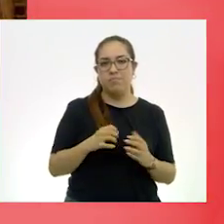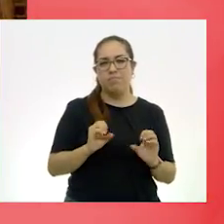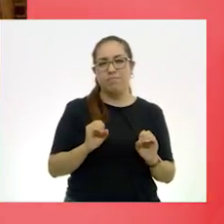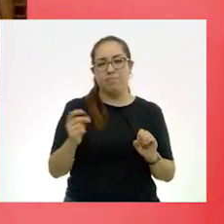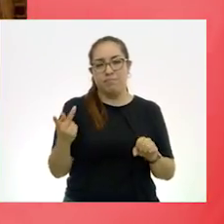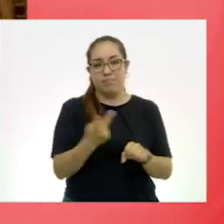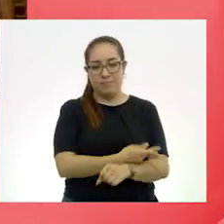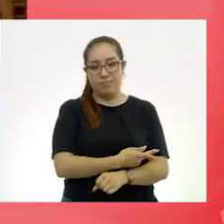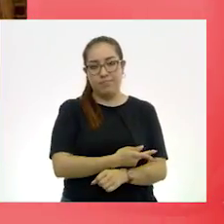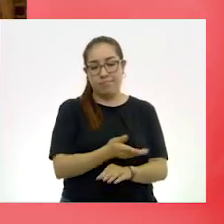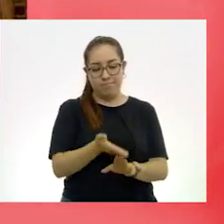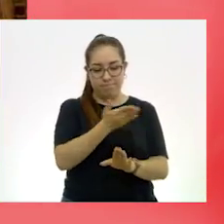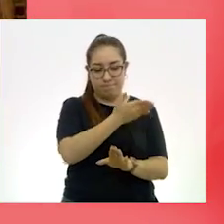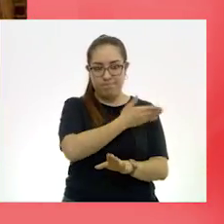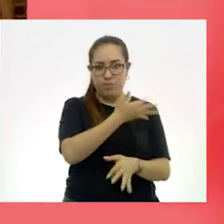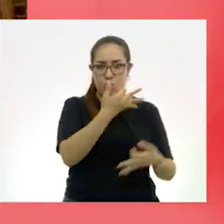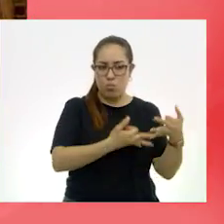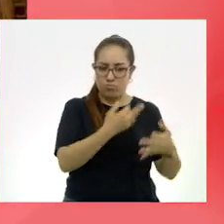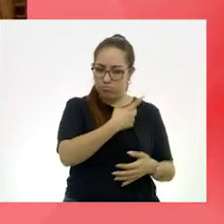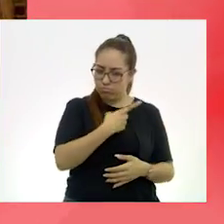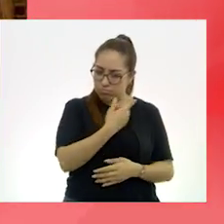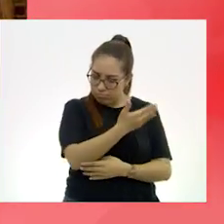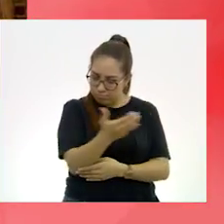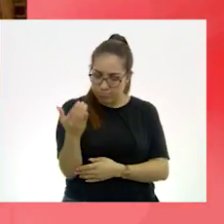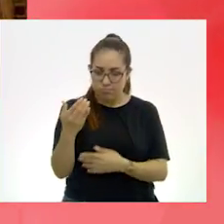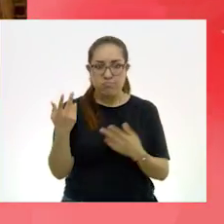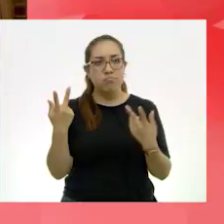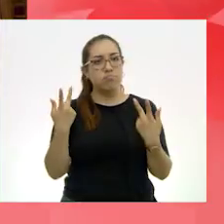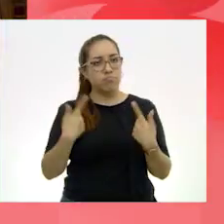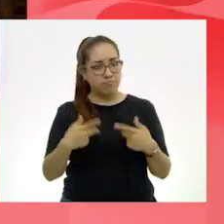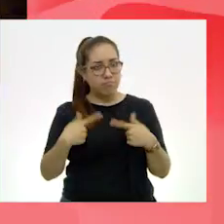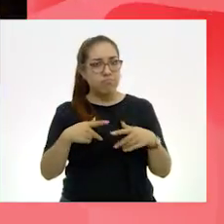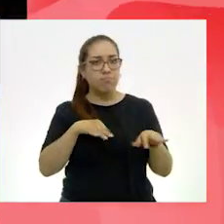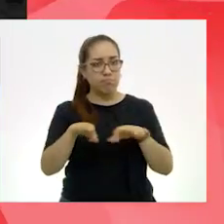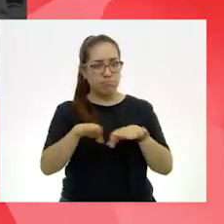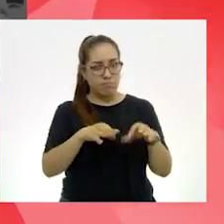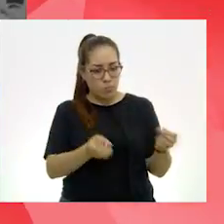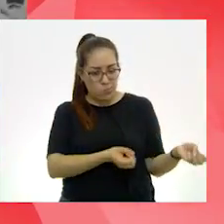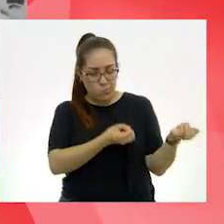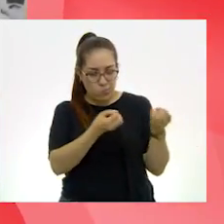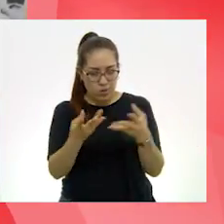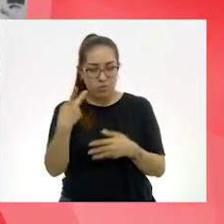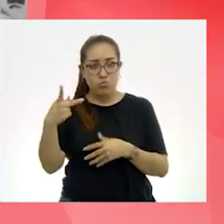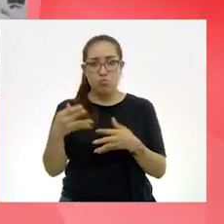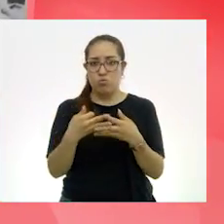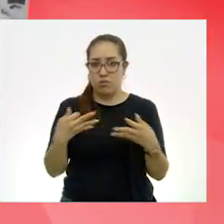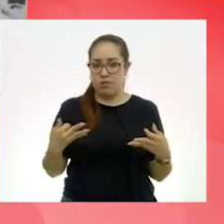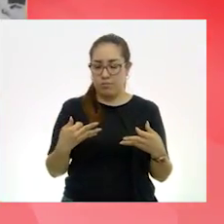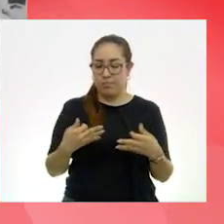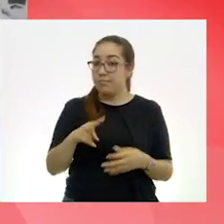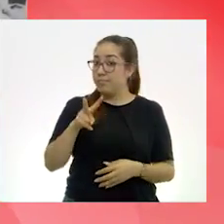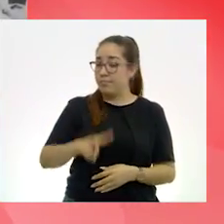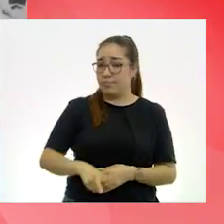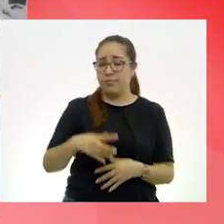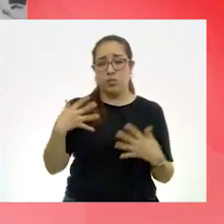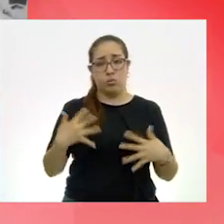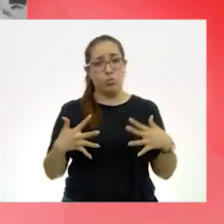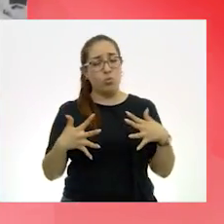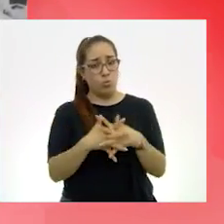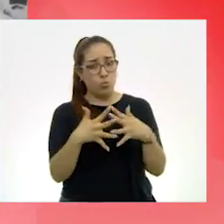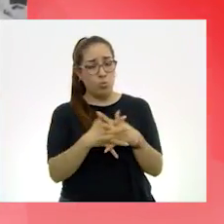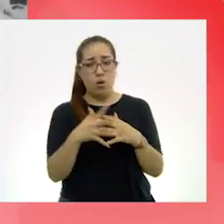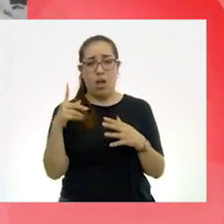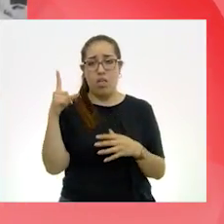corrupción de jueces, y que les regrese a los campesinos y a los pueblos que las perdieron. Fue muy difícil la lucha, pero